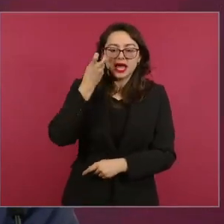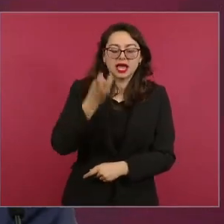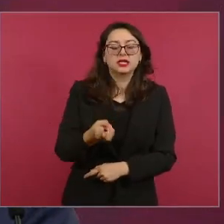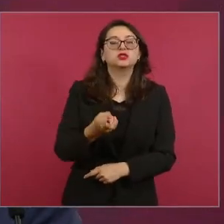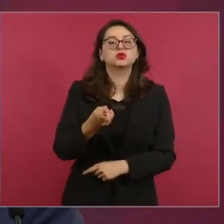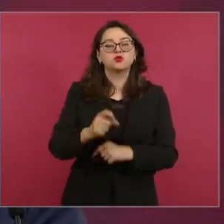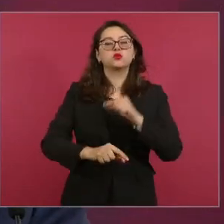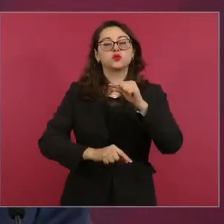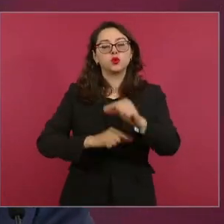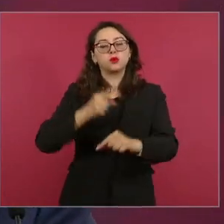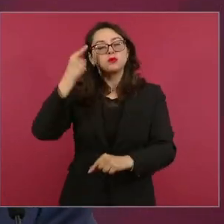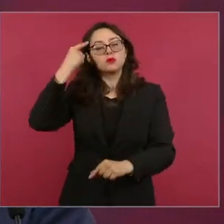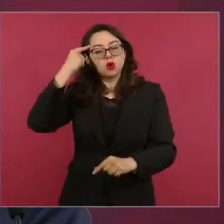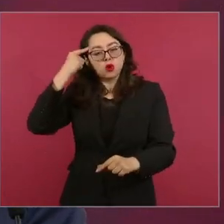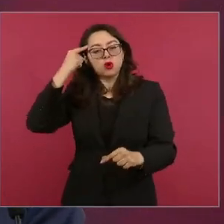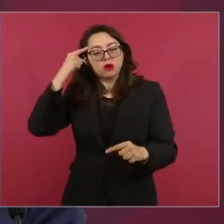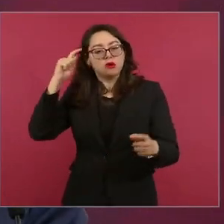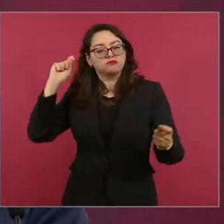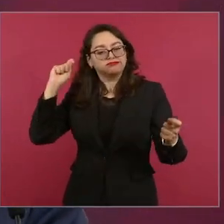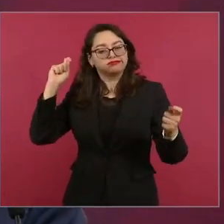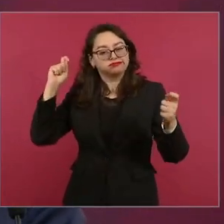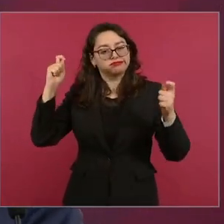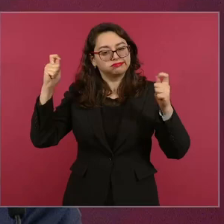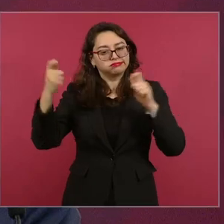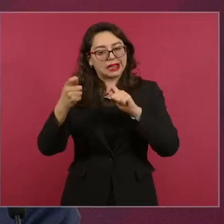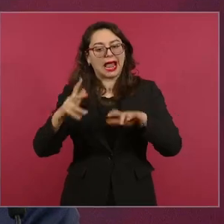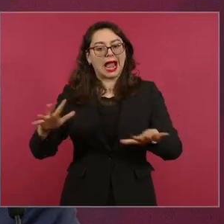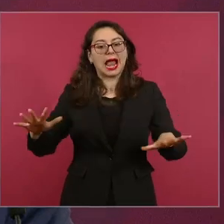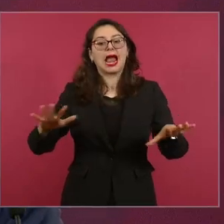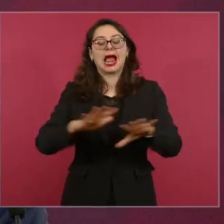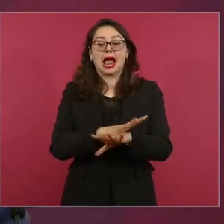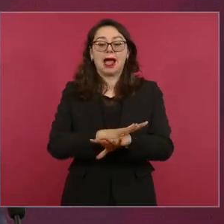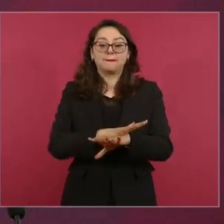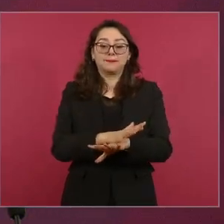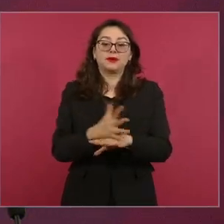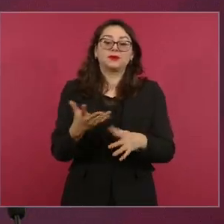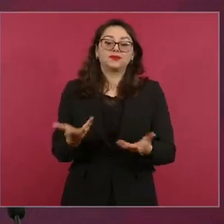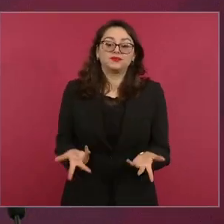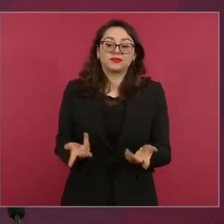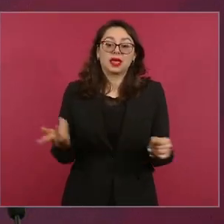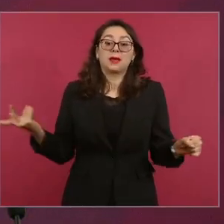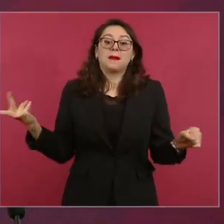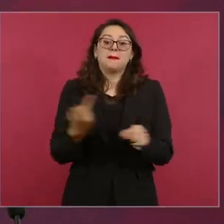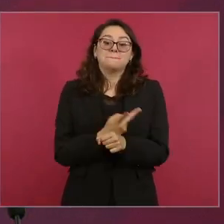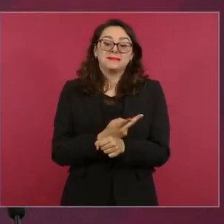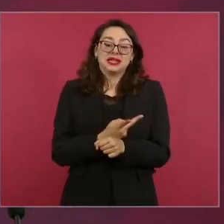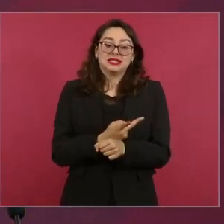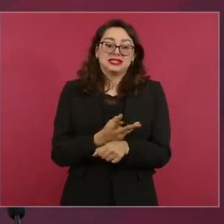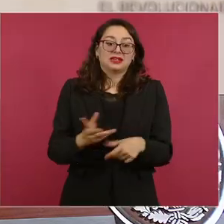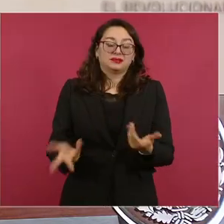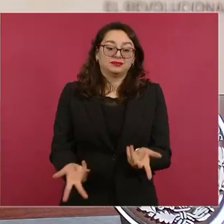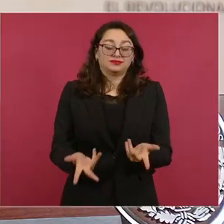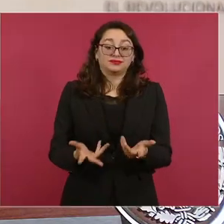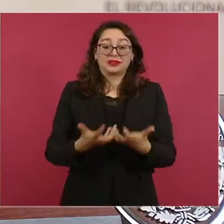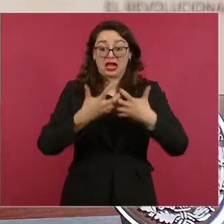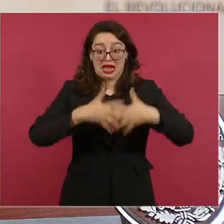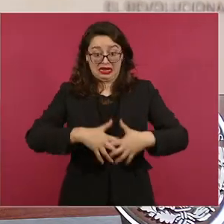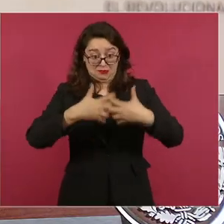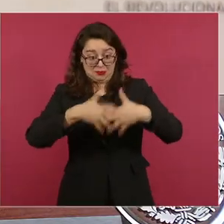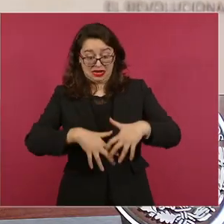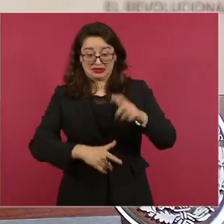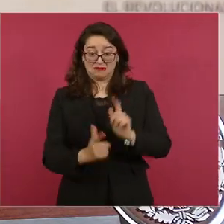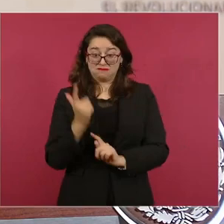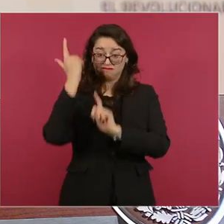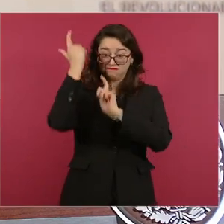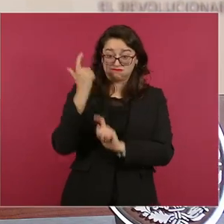dejan manipular, porque la industria bélica es una industria muy poderosa, maneja